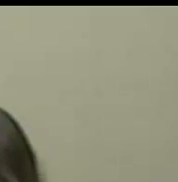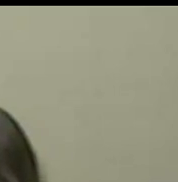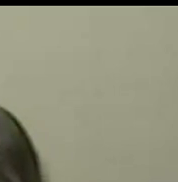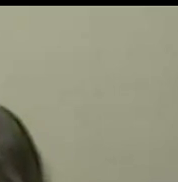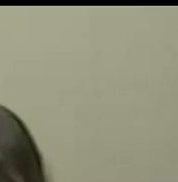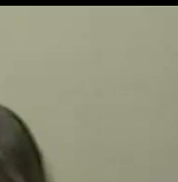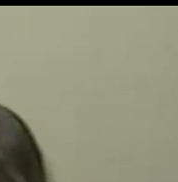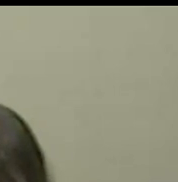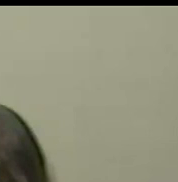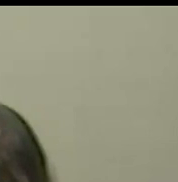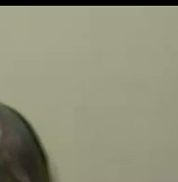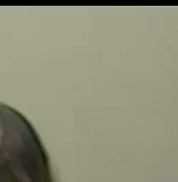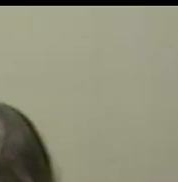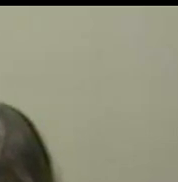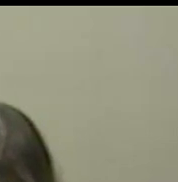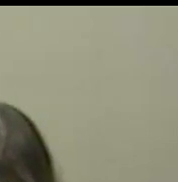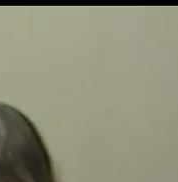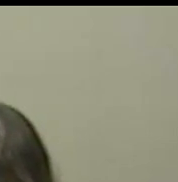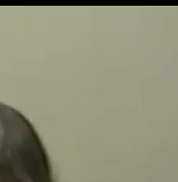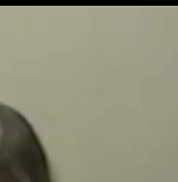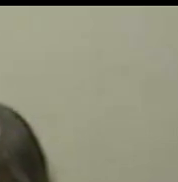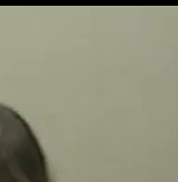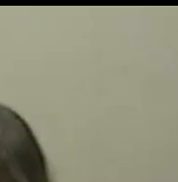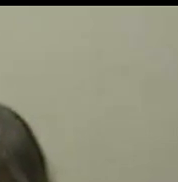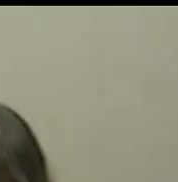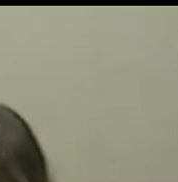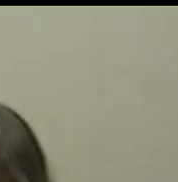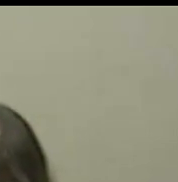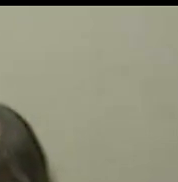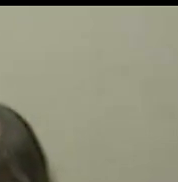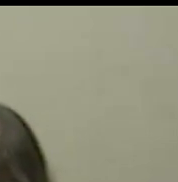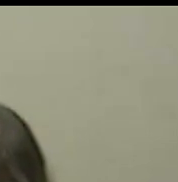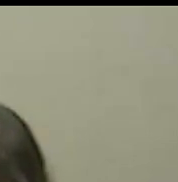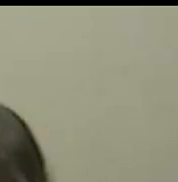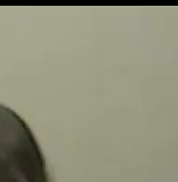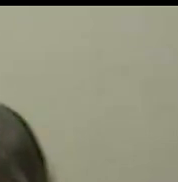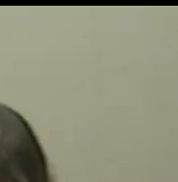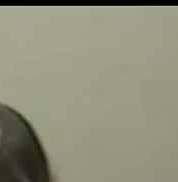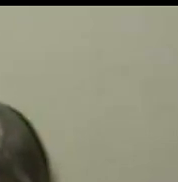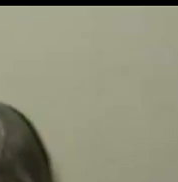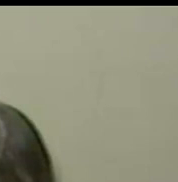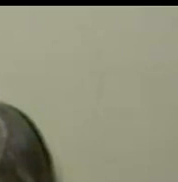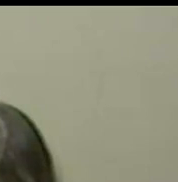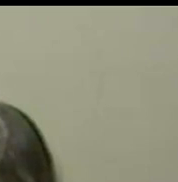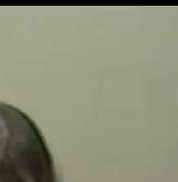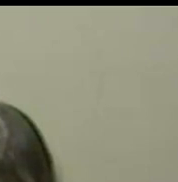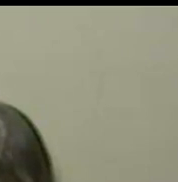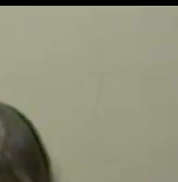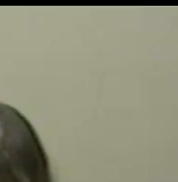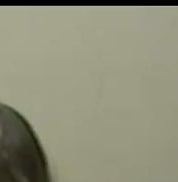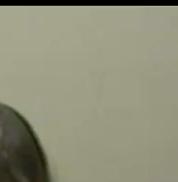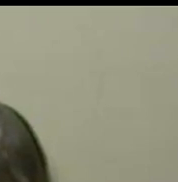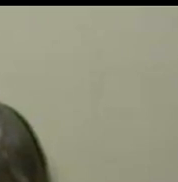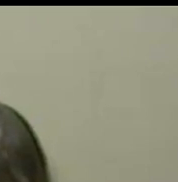es miembro de la comisión de seguridad del paciente en la academia mexicana de cirugía y ha ocupado diversos cargos en el Instituto